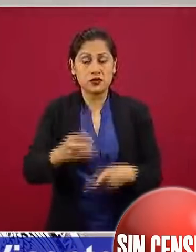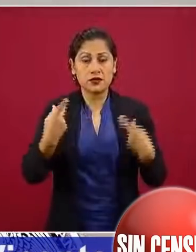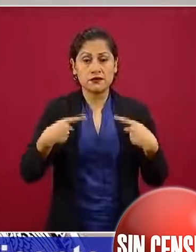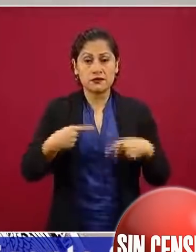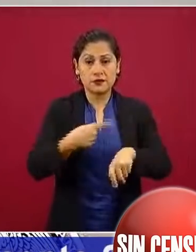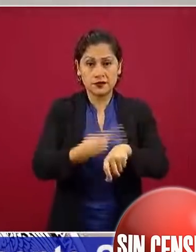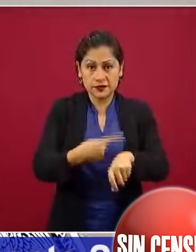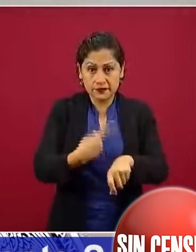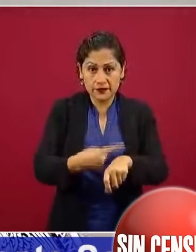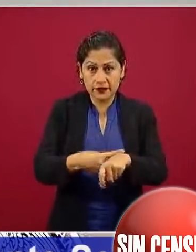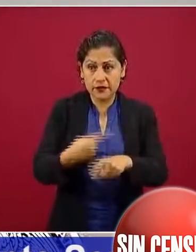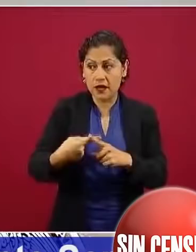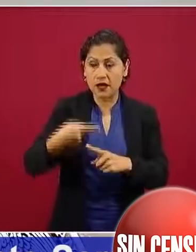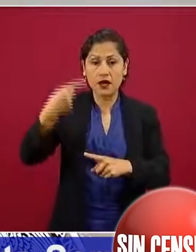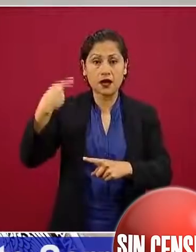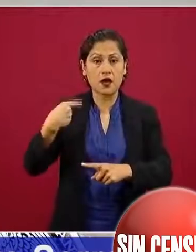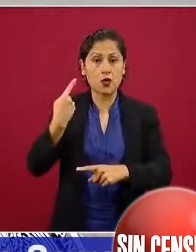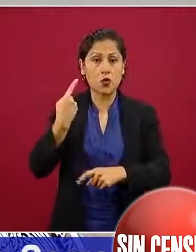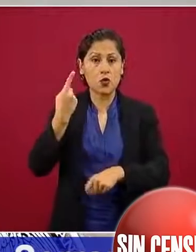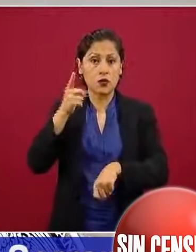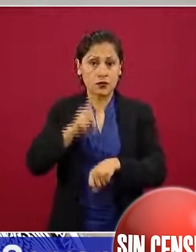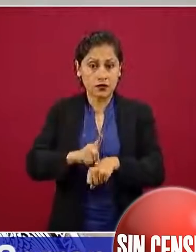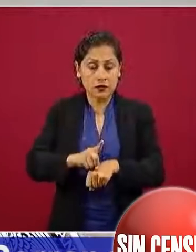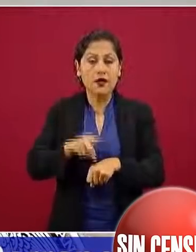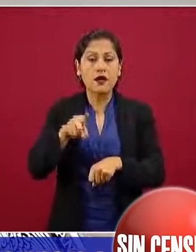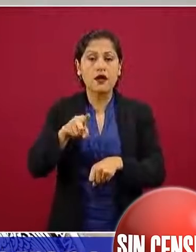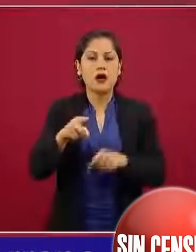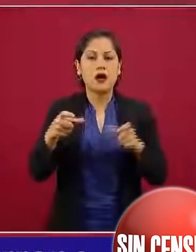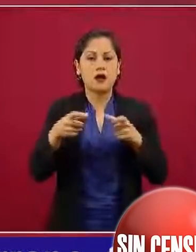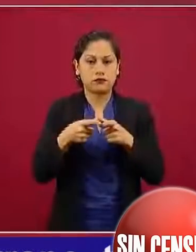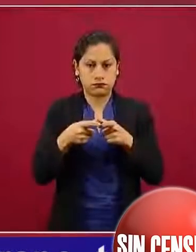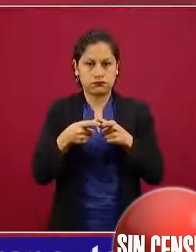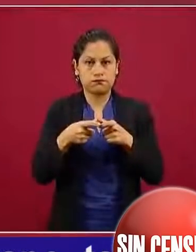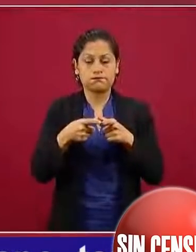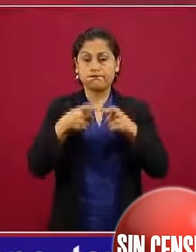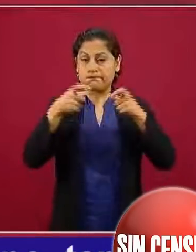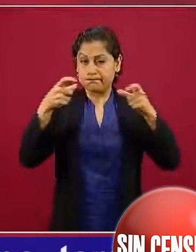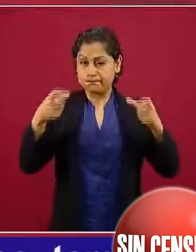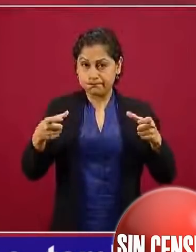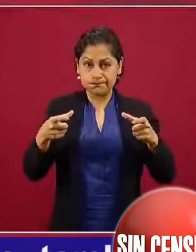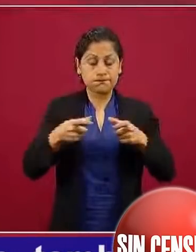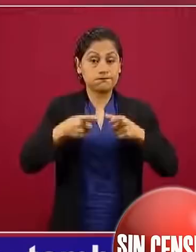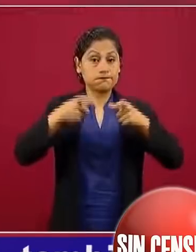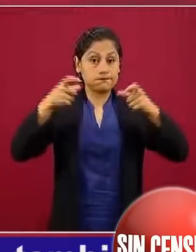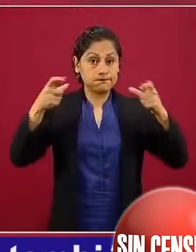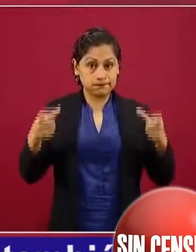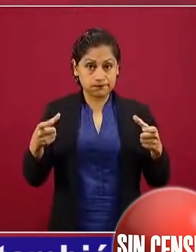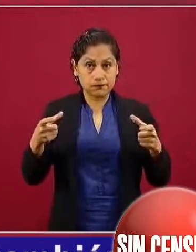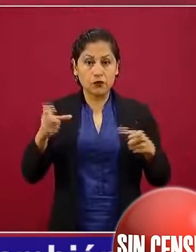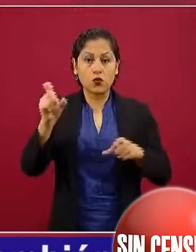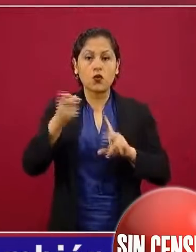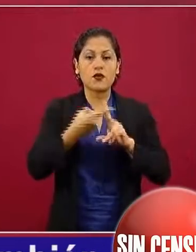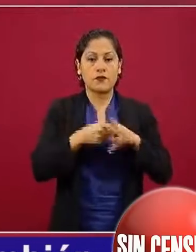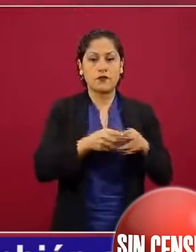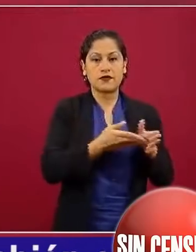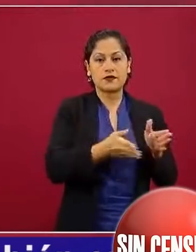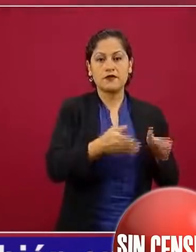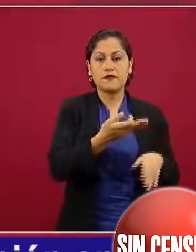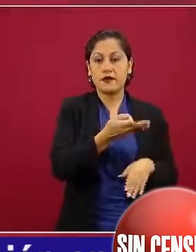en el día anterior. Los casos de hoy, 30% de los de ayer. Eso cuando empezó la epidemia en el mes de